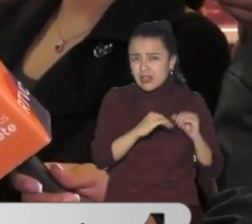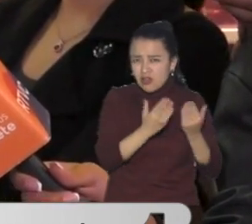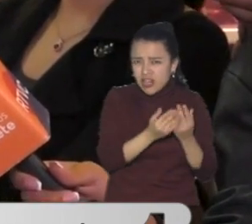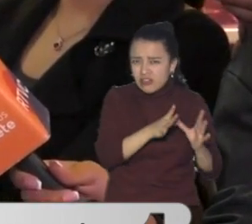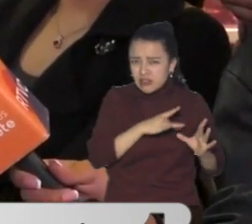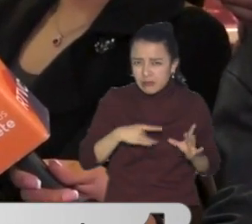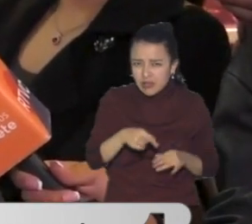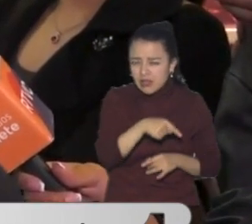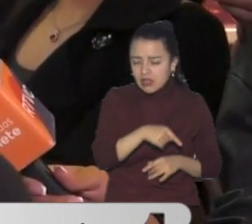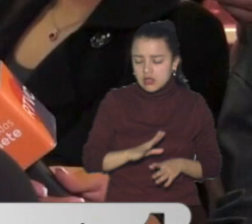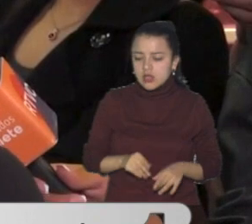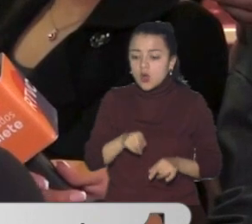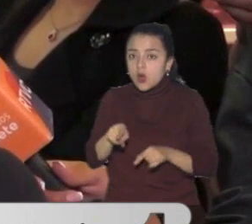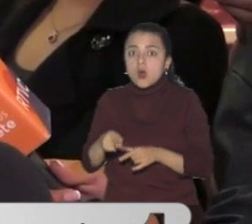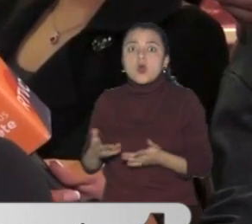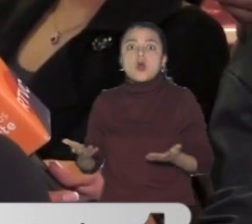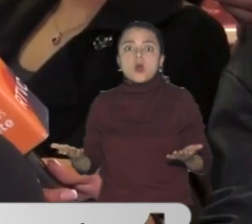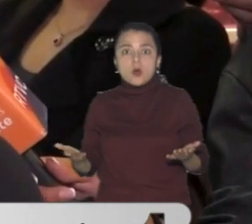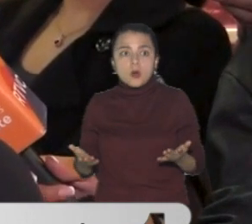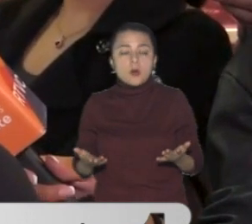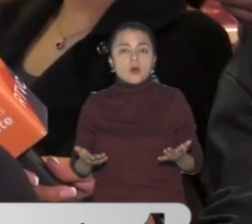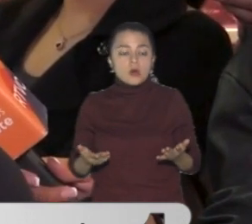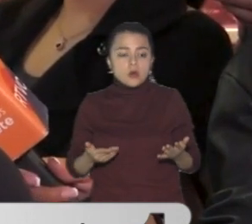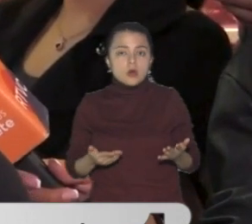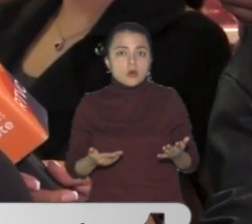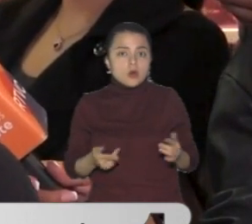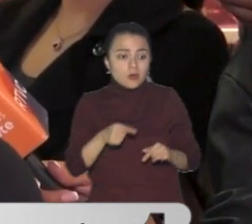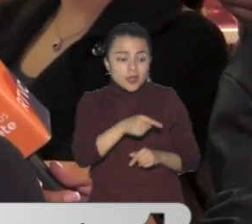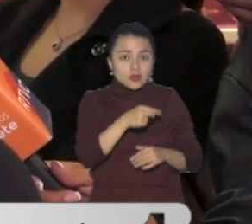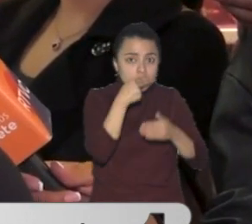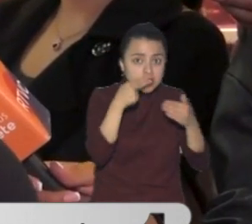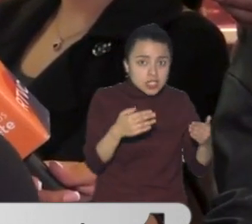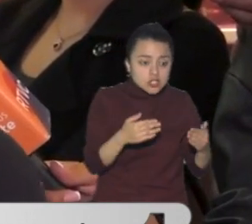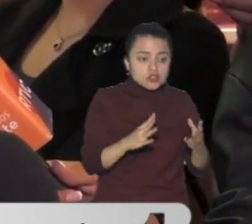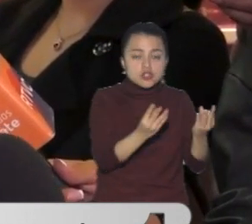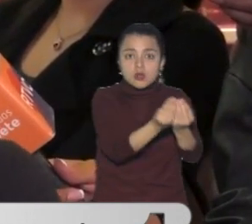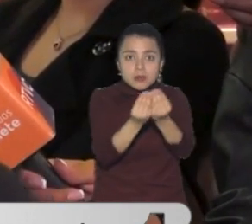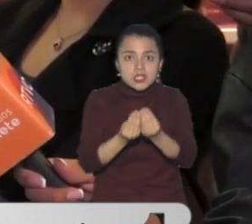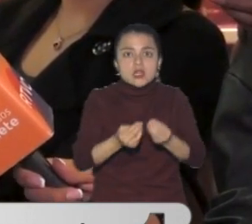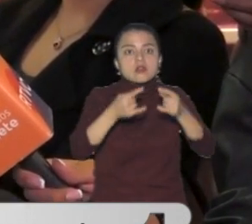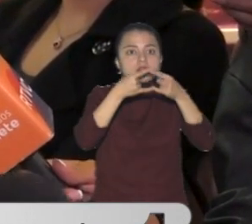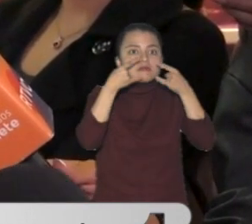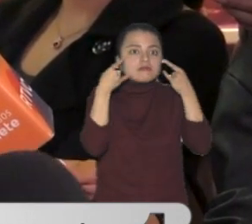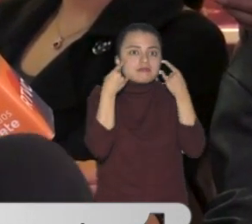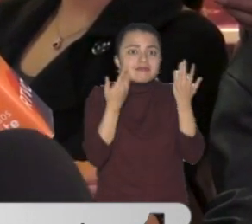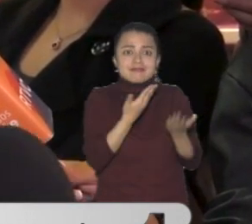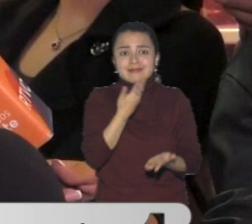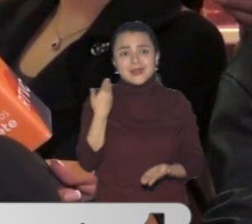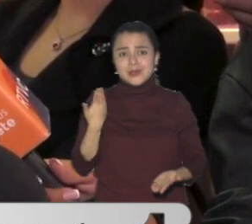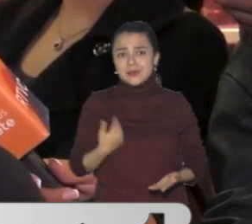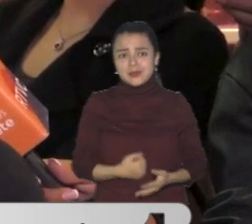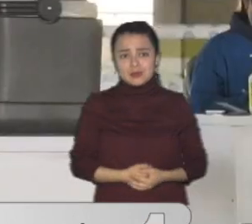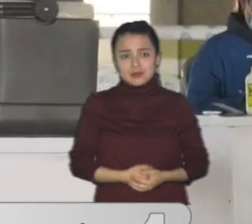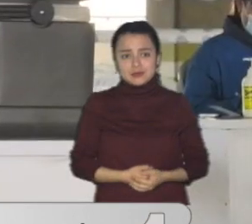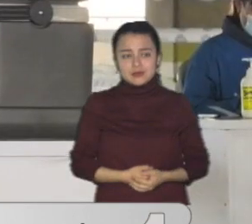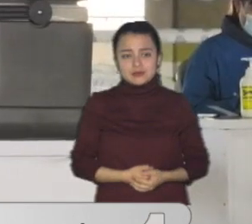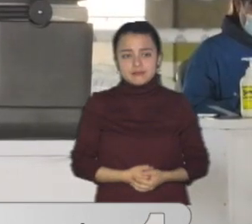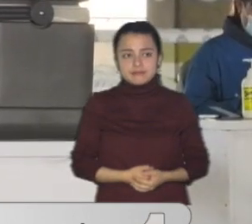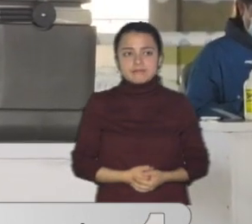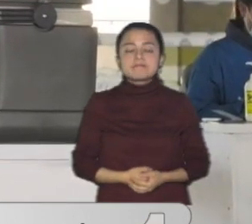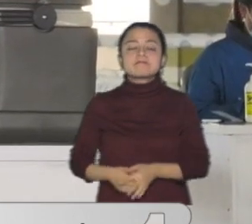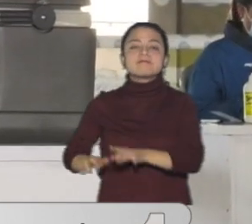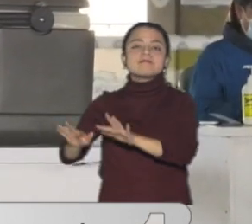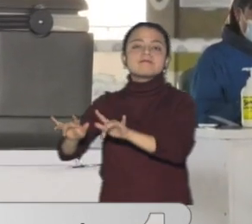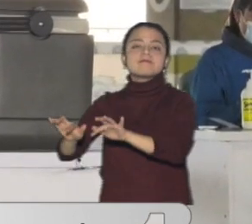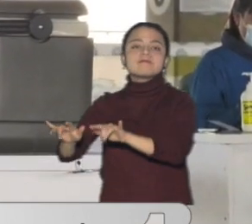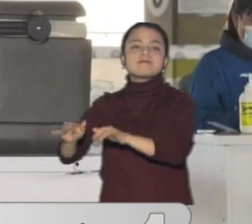en la guardería, en el jardín infantil, que ellas, ellos y sus compañeritos vuelvan a utilizar el tapabocas. La